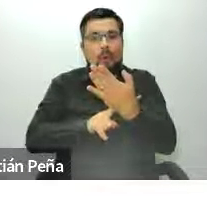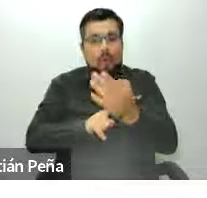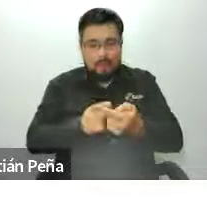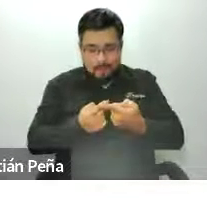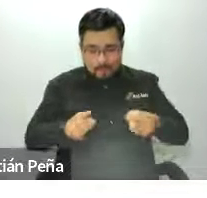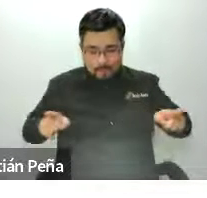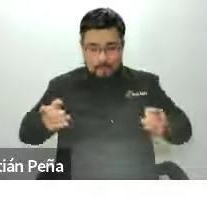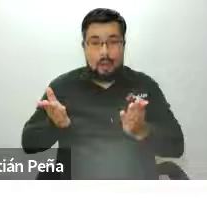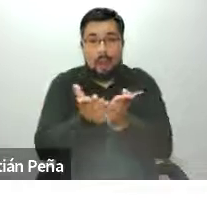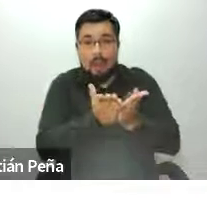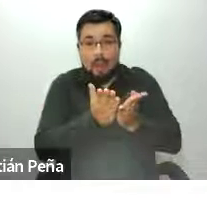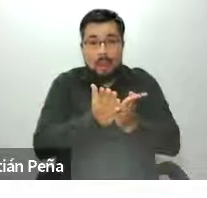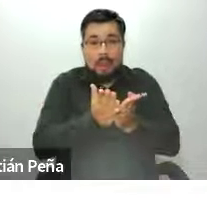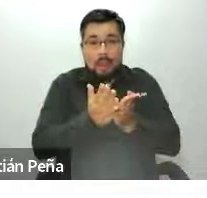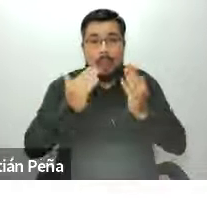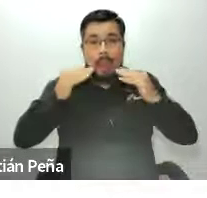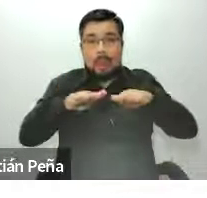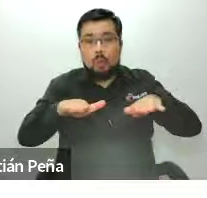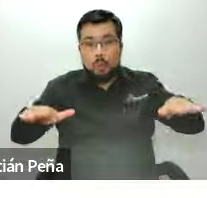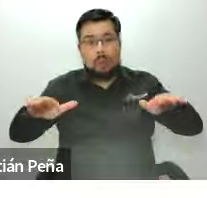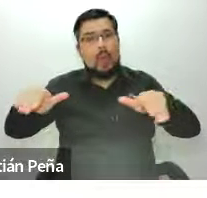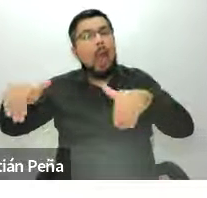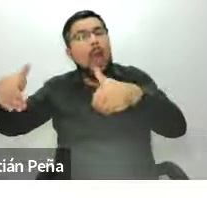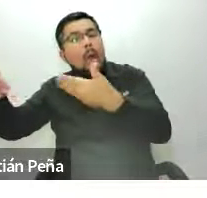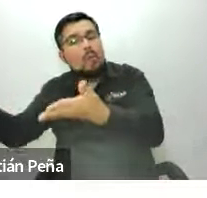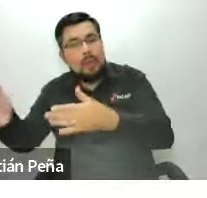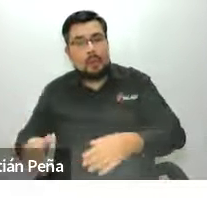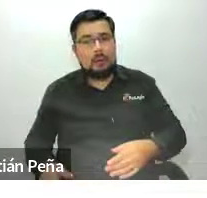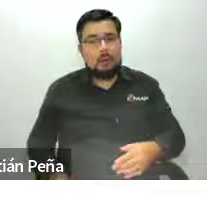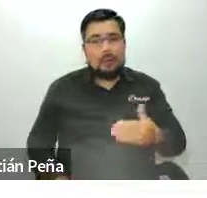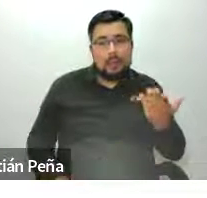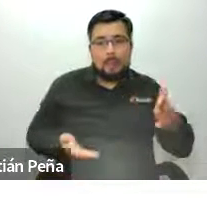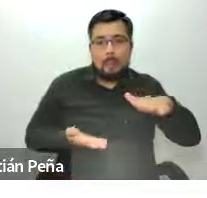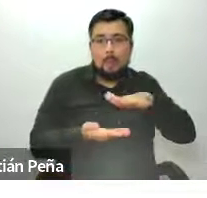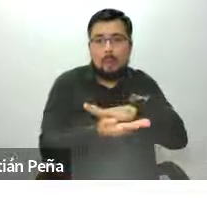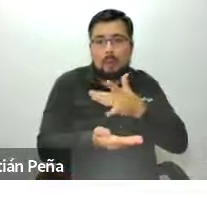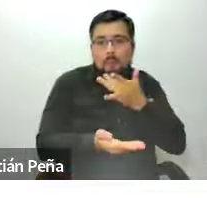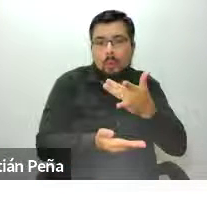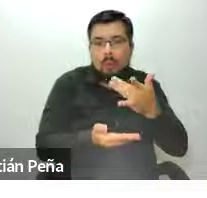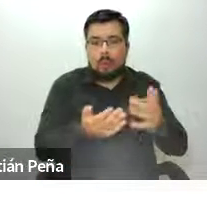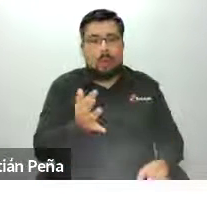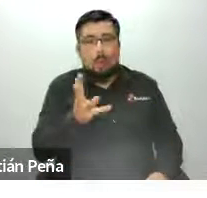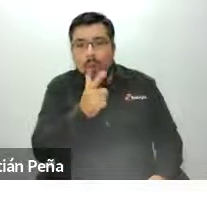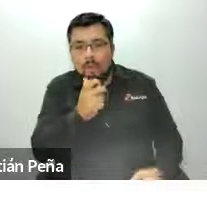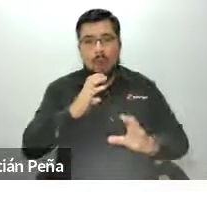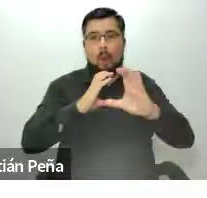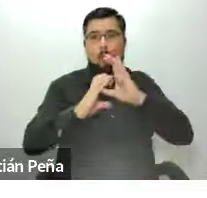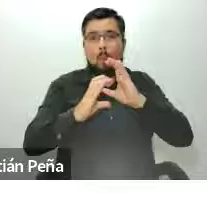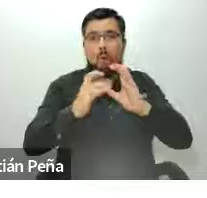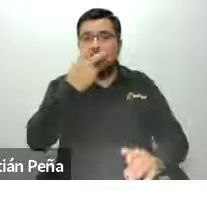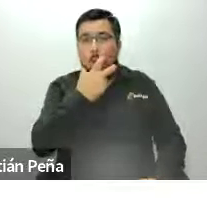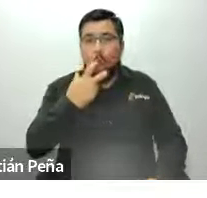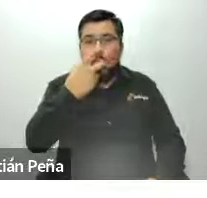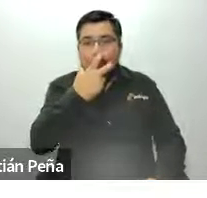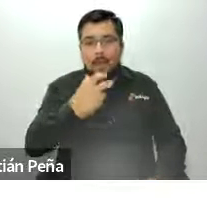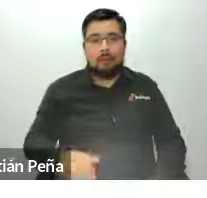esta propuesta porque no tenían la comunicación oral, ¿no? Y hubo un cuestionamiento y una tensión importante también con el